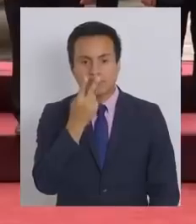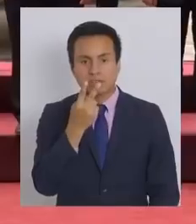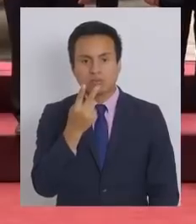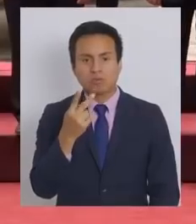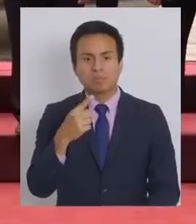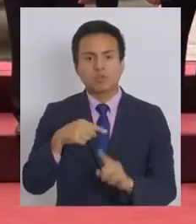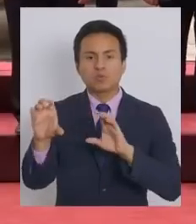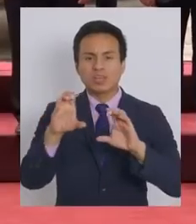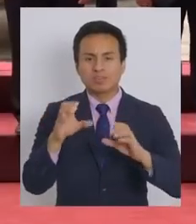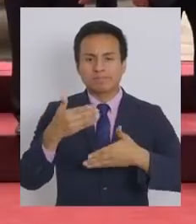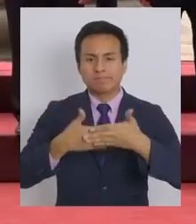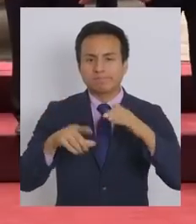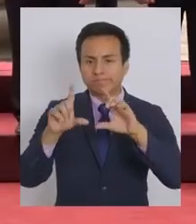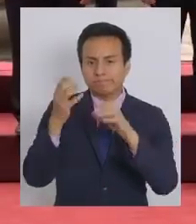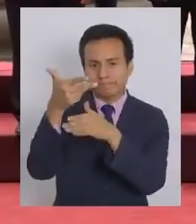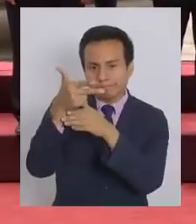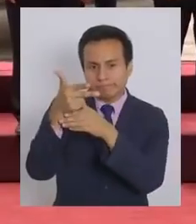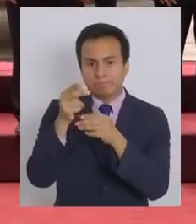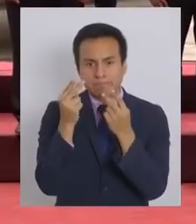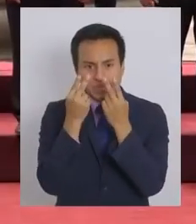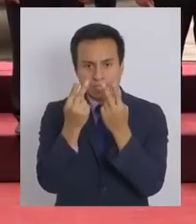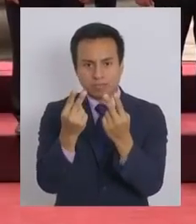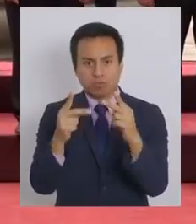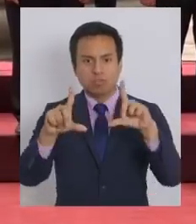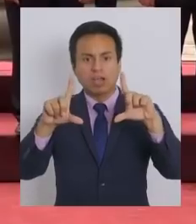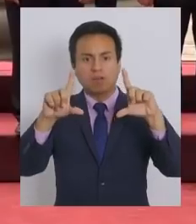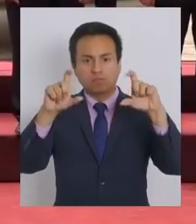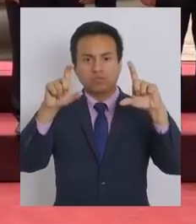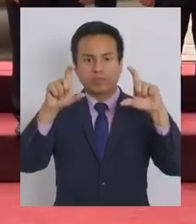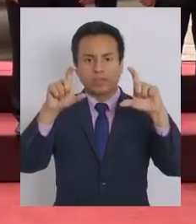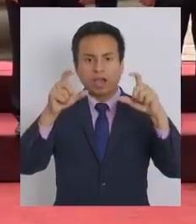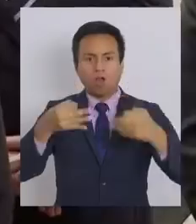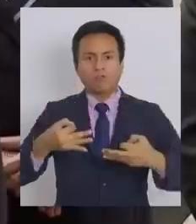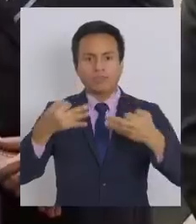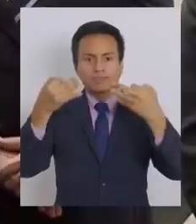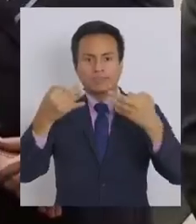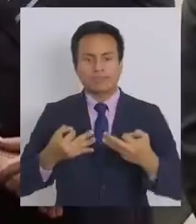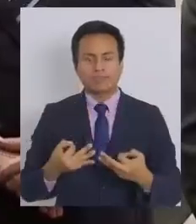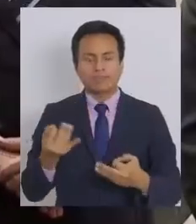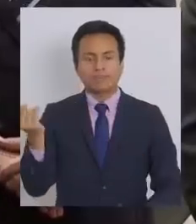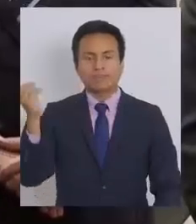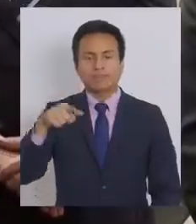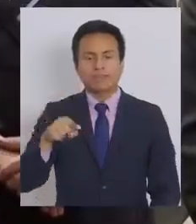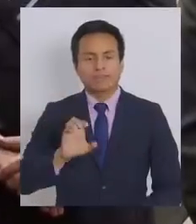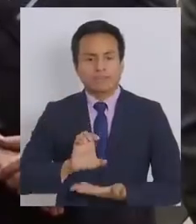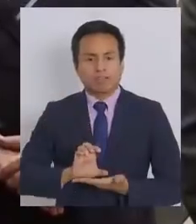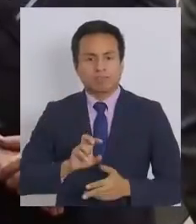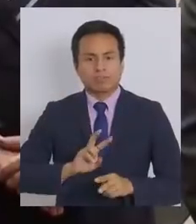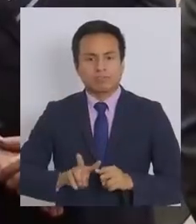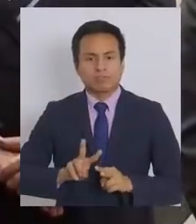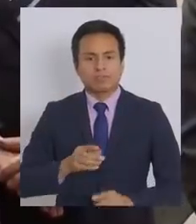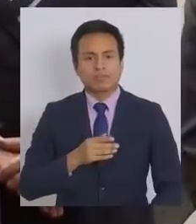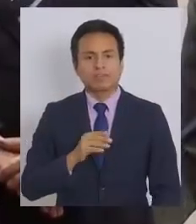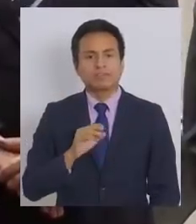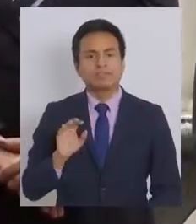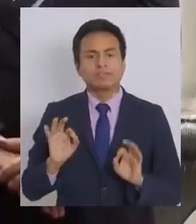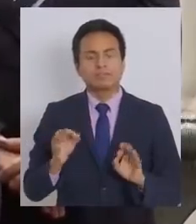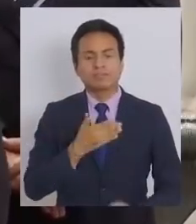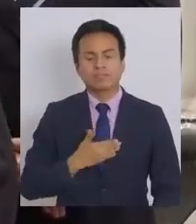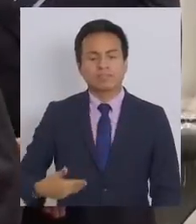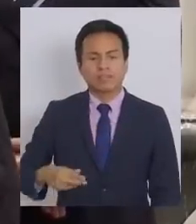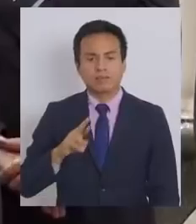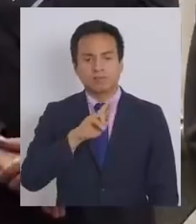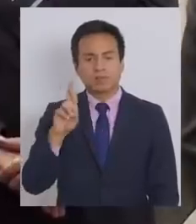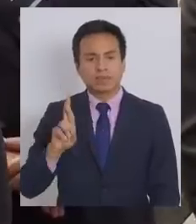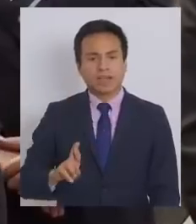de comunicación, para esta fotografía oficial de la visita de Estado que realiza Chile el excelentísimo Presidente de la